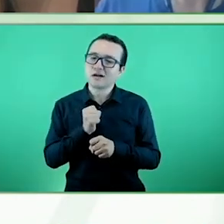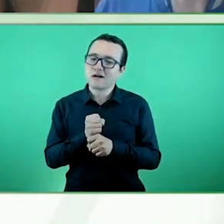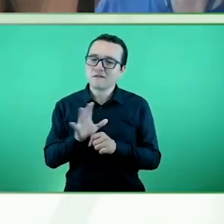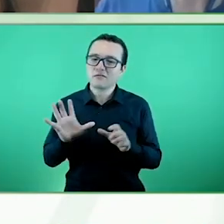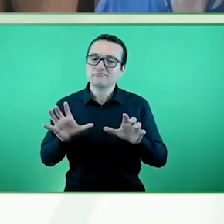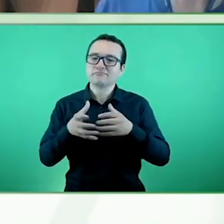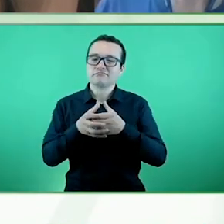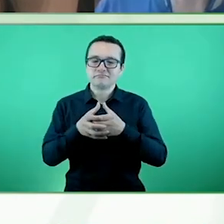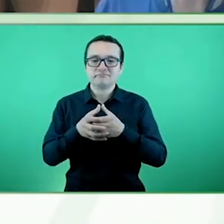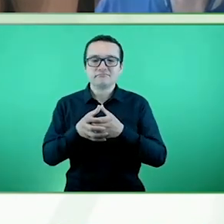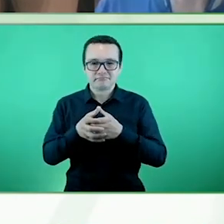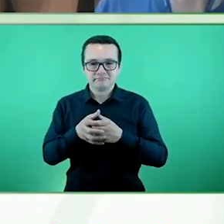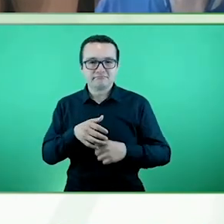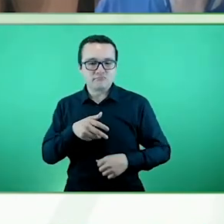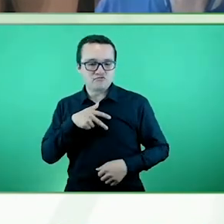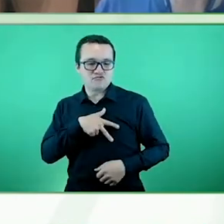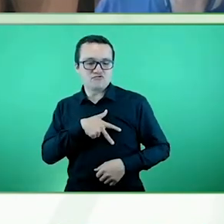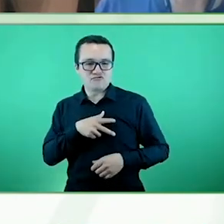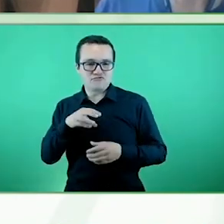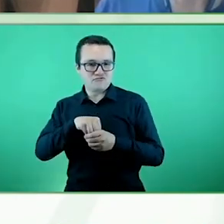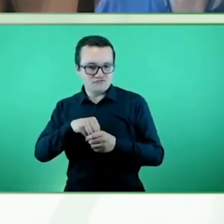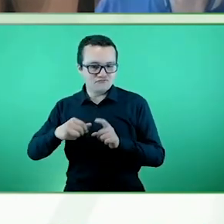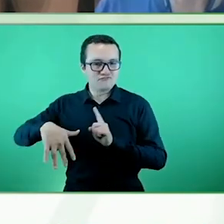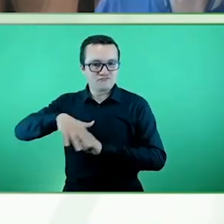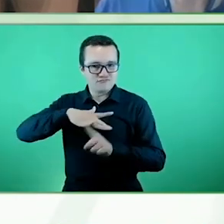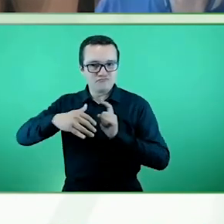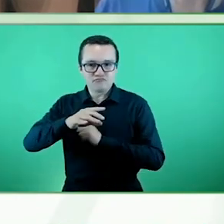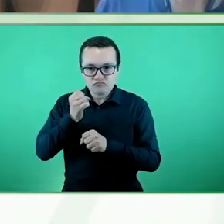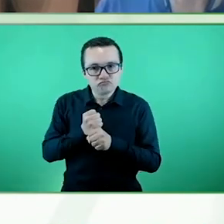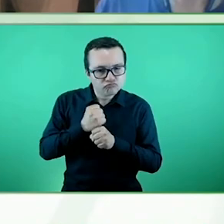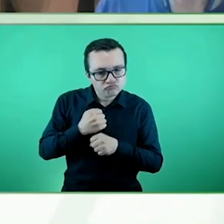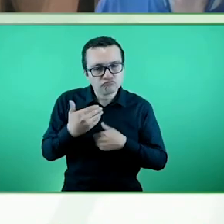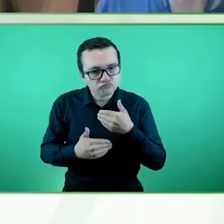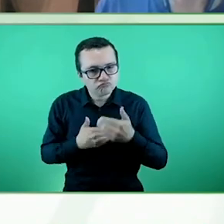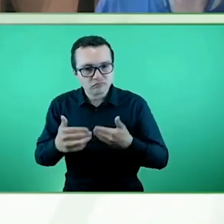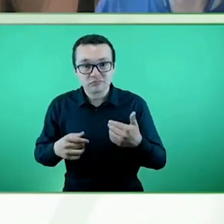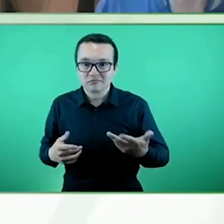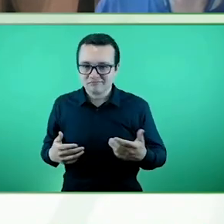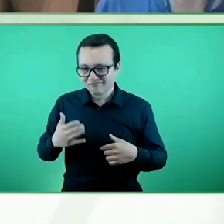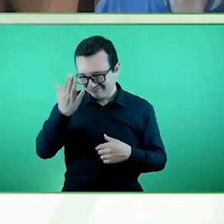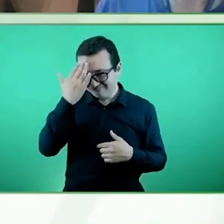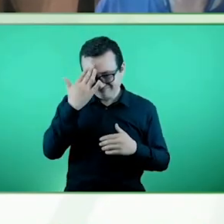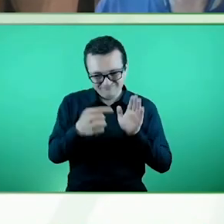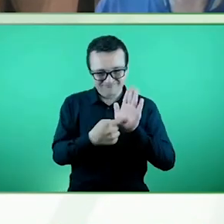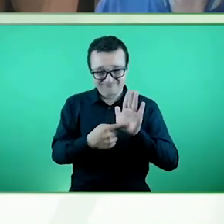considerando que, por ejemplo, en este periodo que vivimos de pandemia, pospandemia,